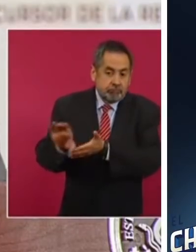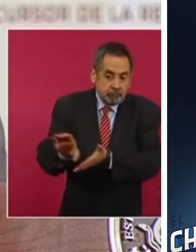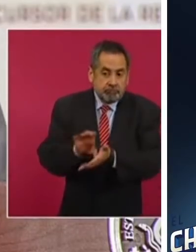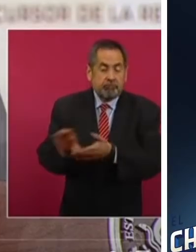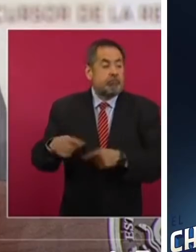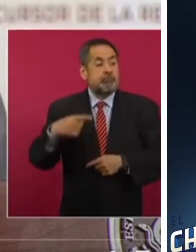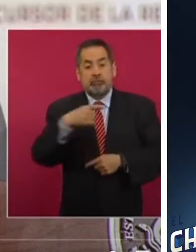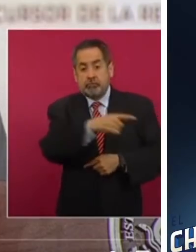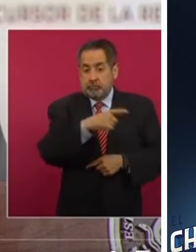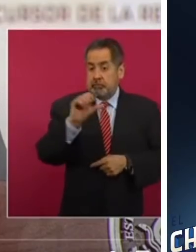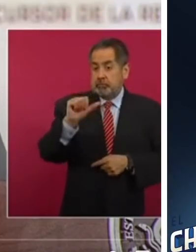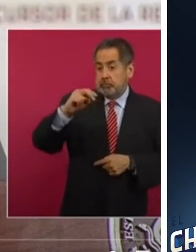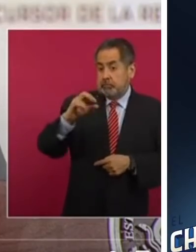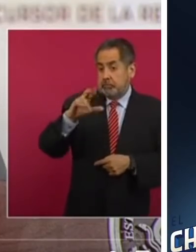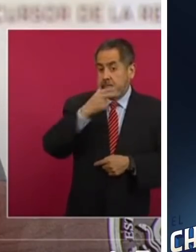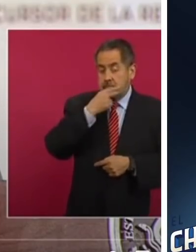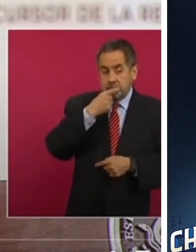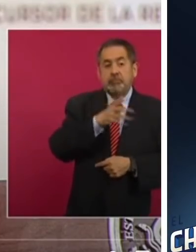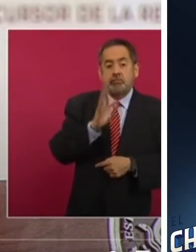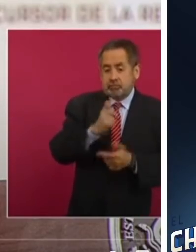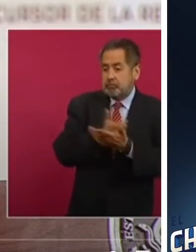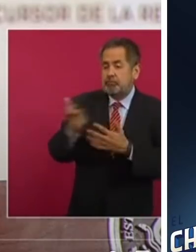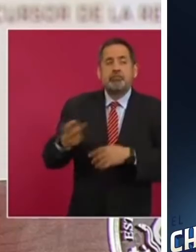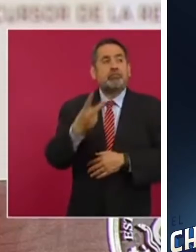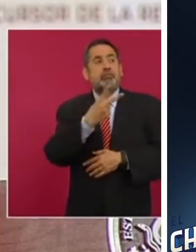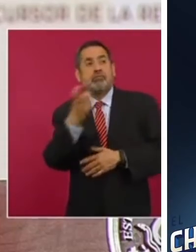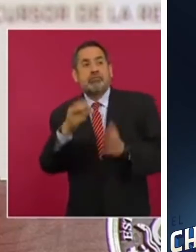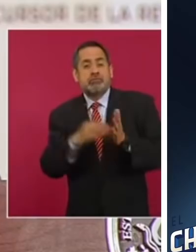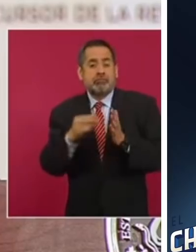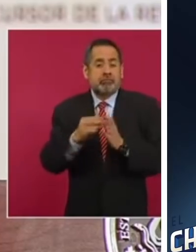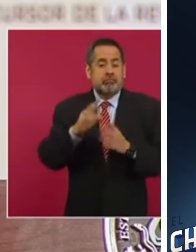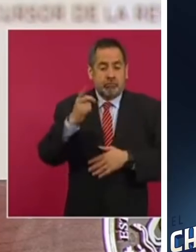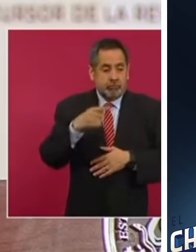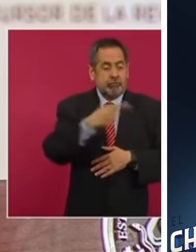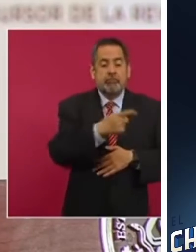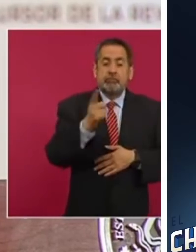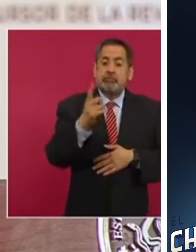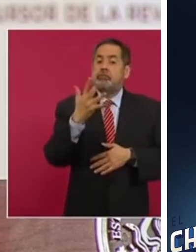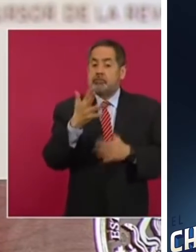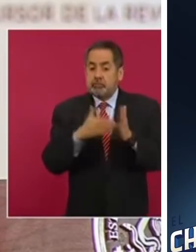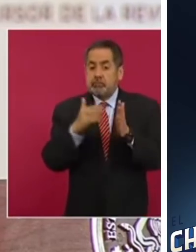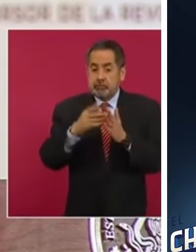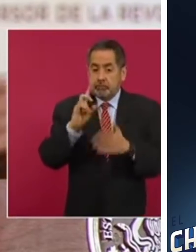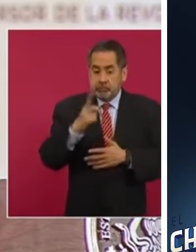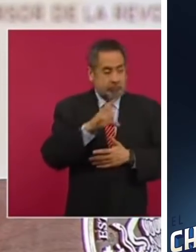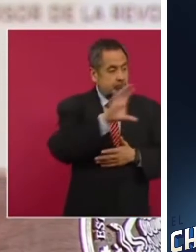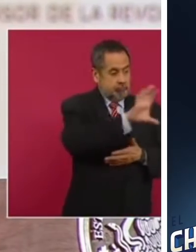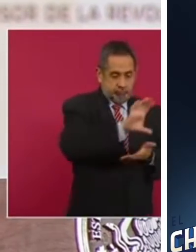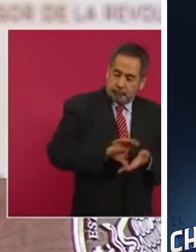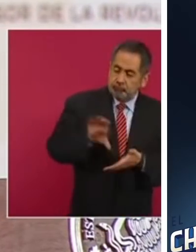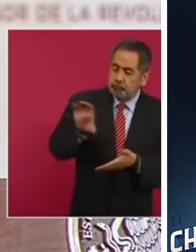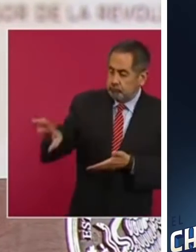señor Ancira ya pagó, de los 200 millones de dólares, ya pagó 50 millones de dólares, y eso se